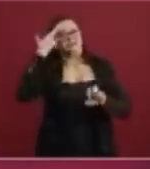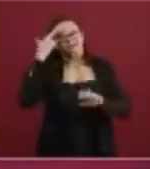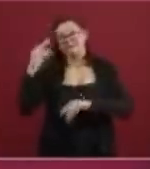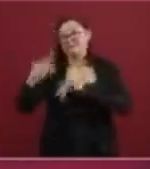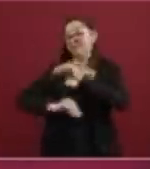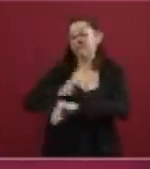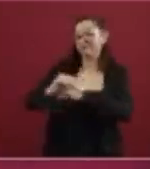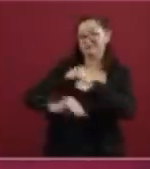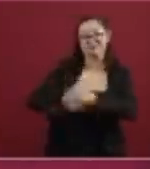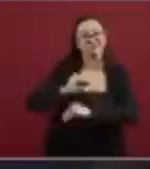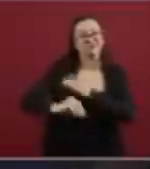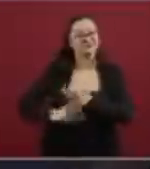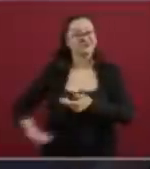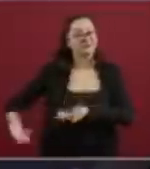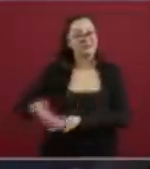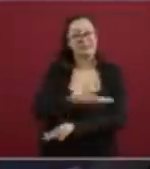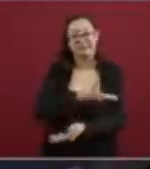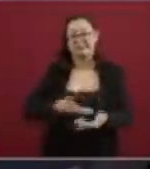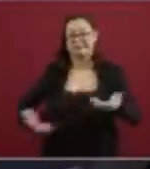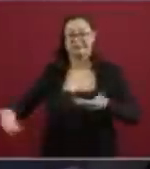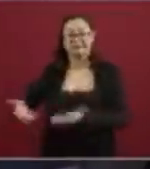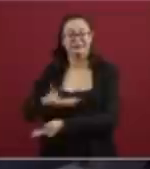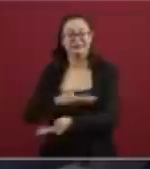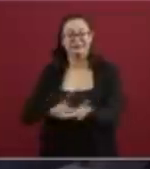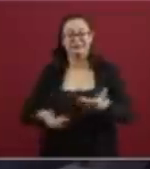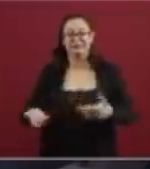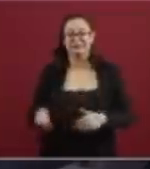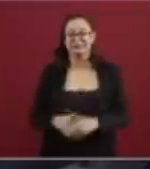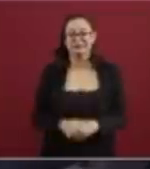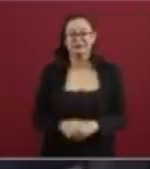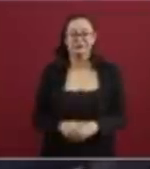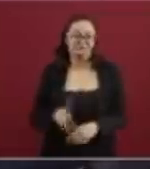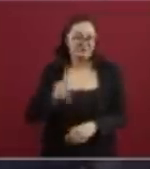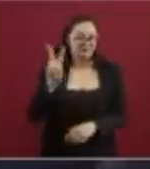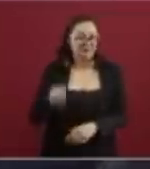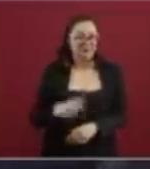Y les hablaba yo de que me gustó mucho